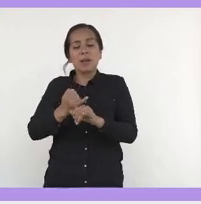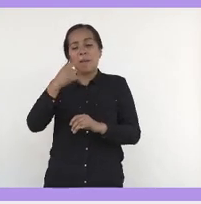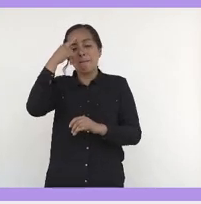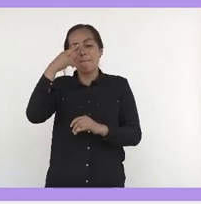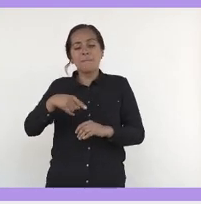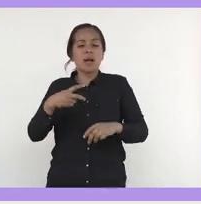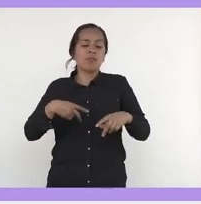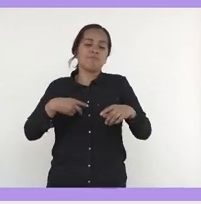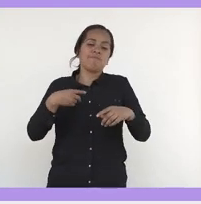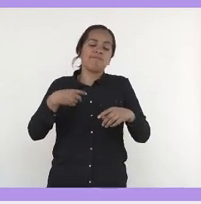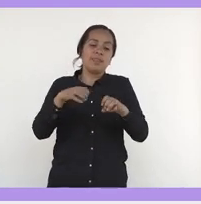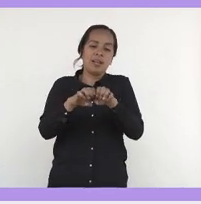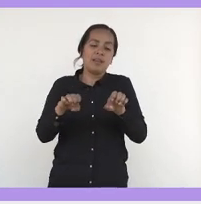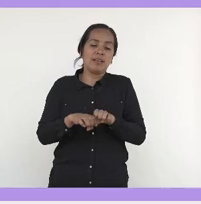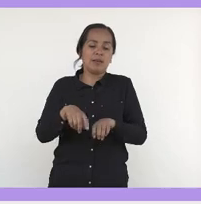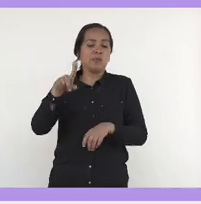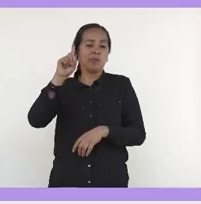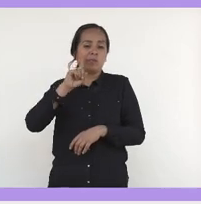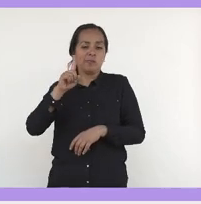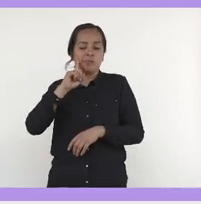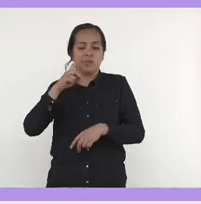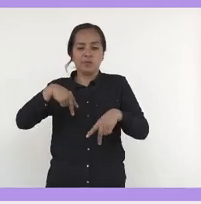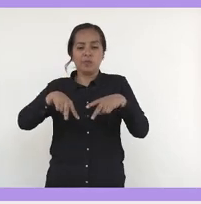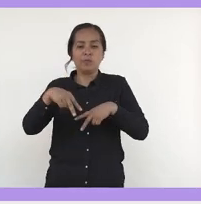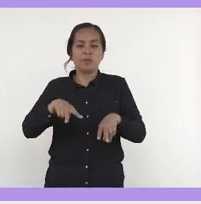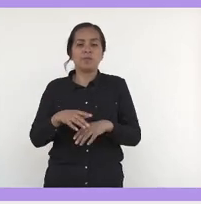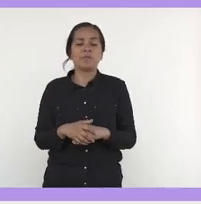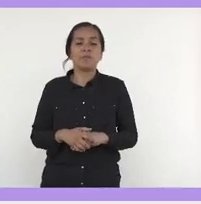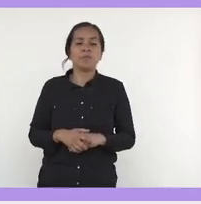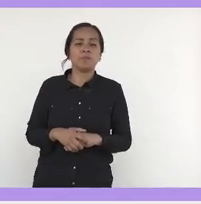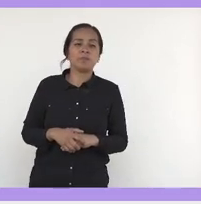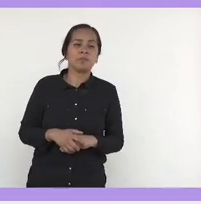tres son grandes protagonistas el caso de Estados Unidos México y ustedes